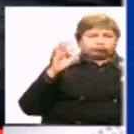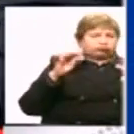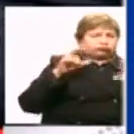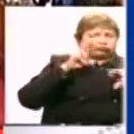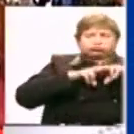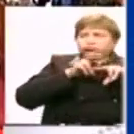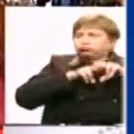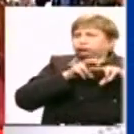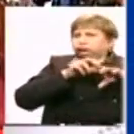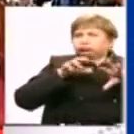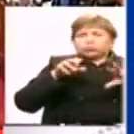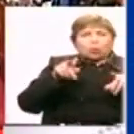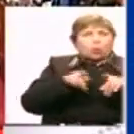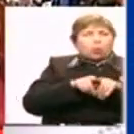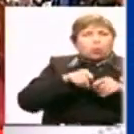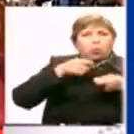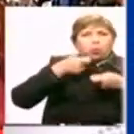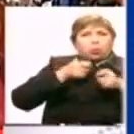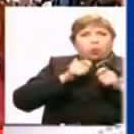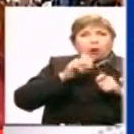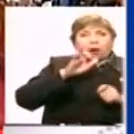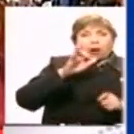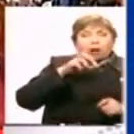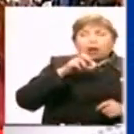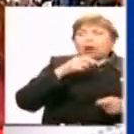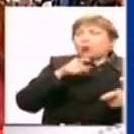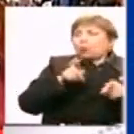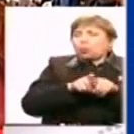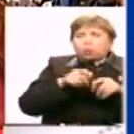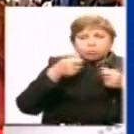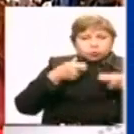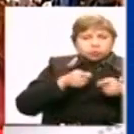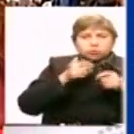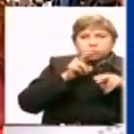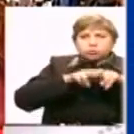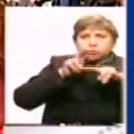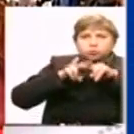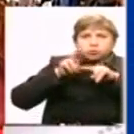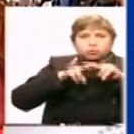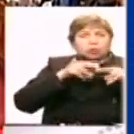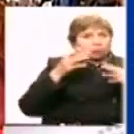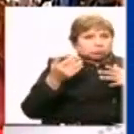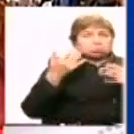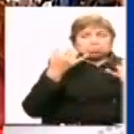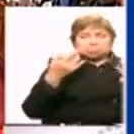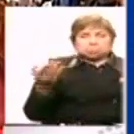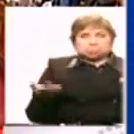¿Cómo va a ser este tema de quiénes van a componer el gabinete? Betsy, ayúdanos, ilumínanos.